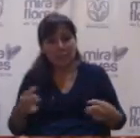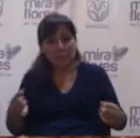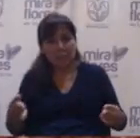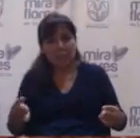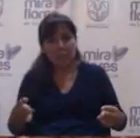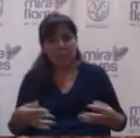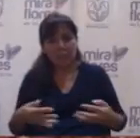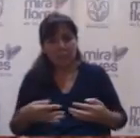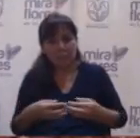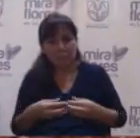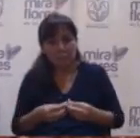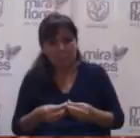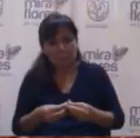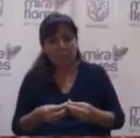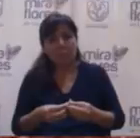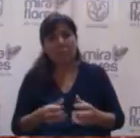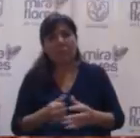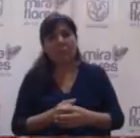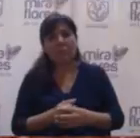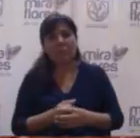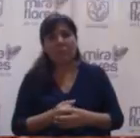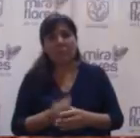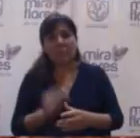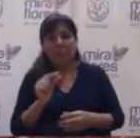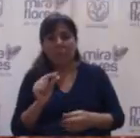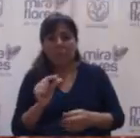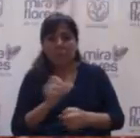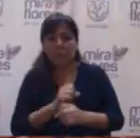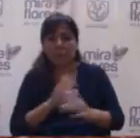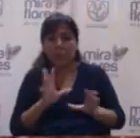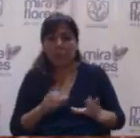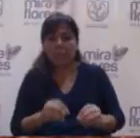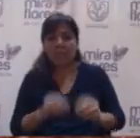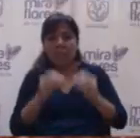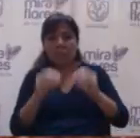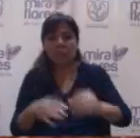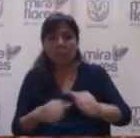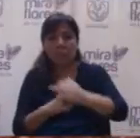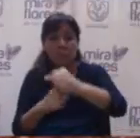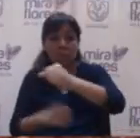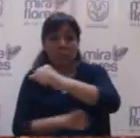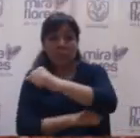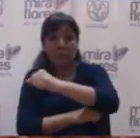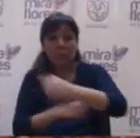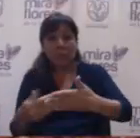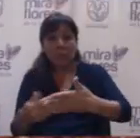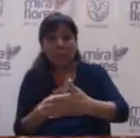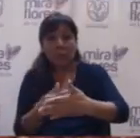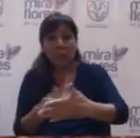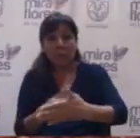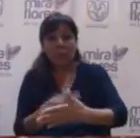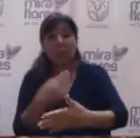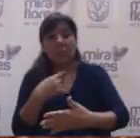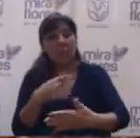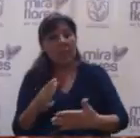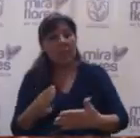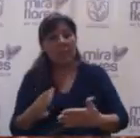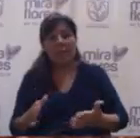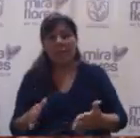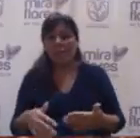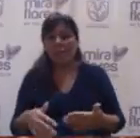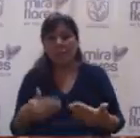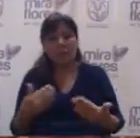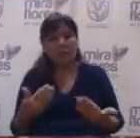compactación. A los pocos días de haberse puesto el concreto en el puente nuevo, ya había alcanzado y superado